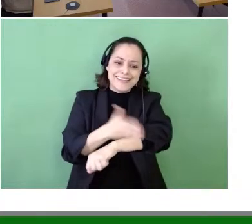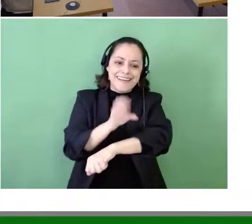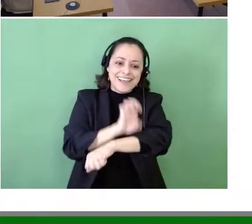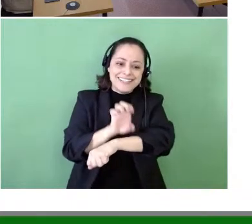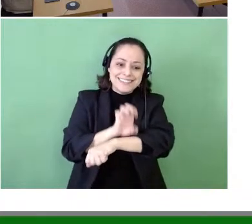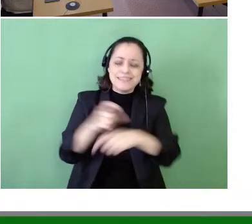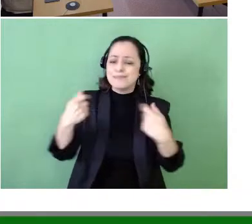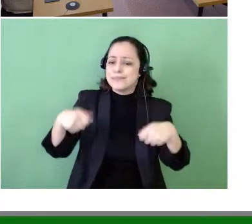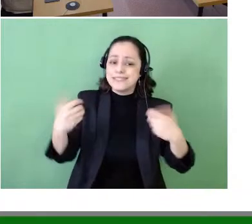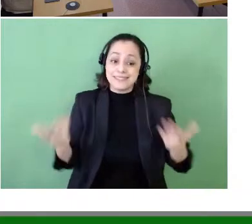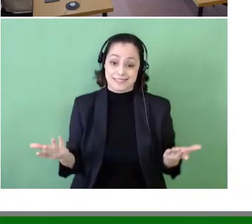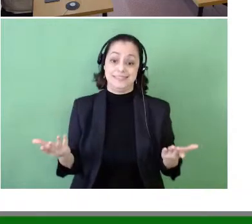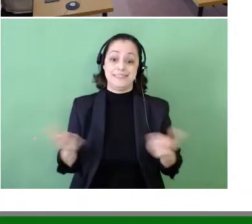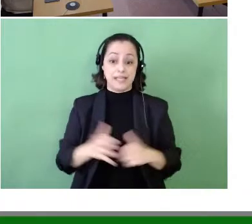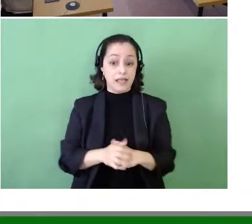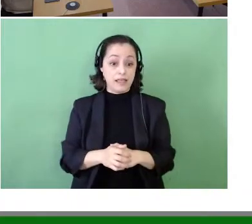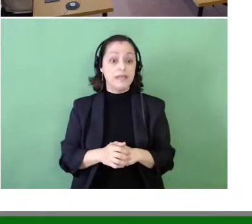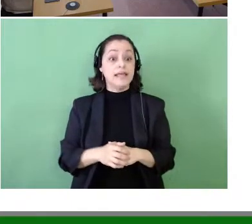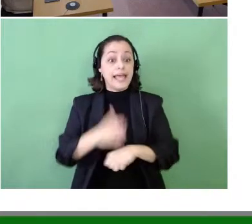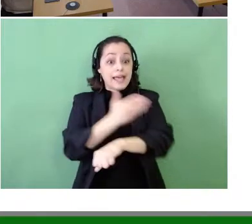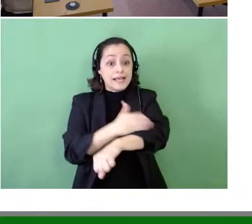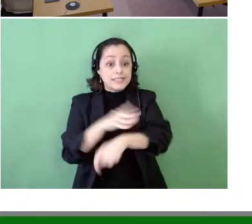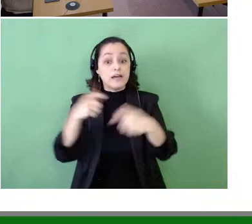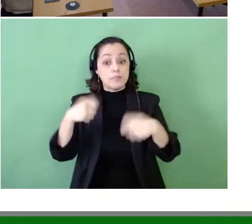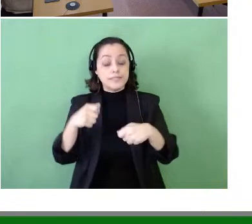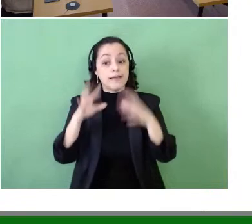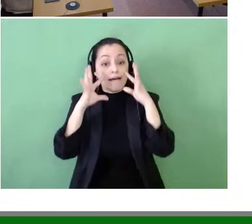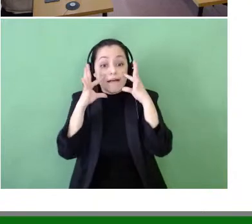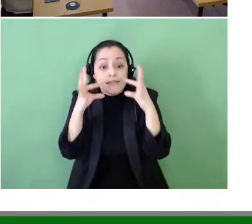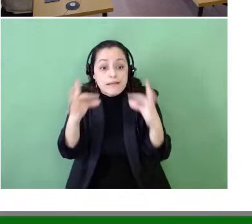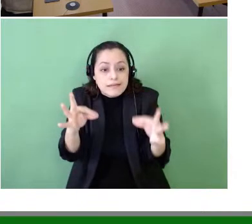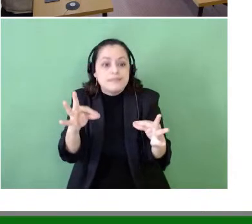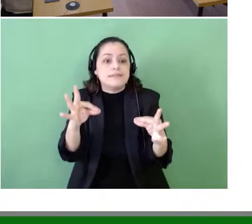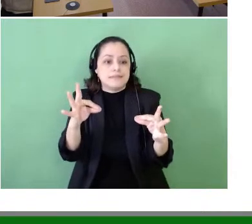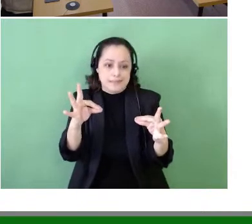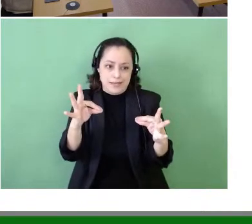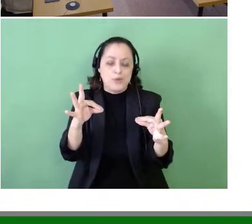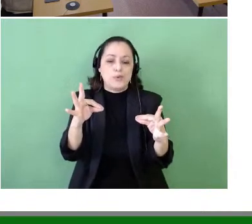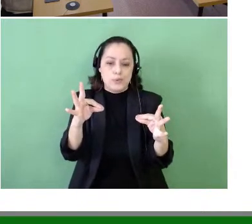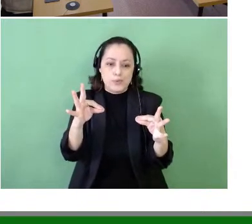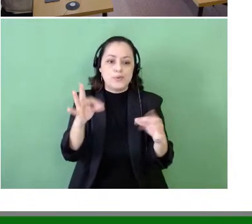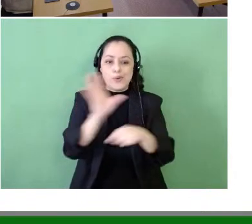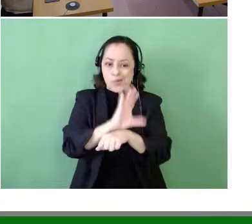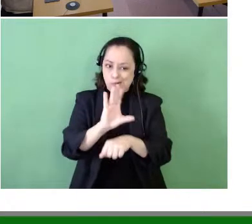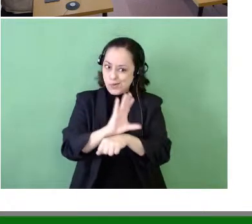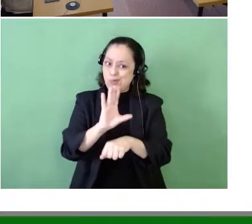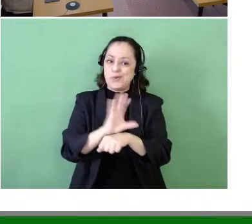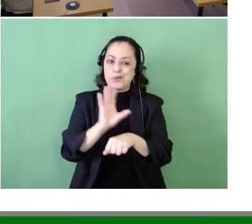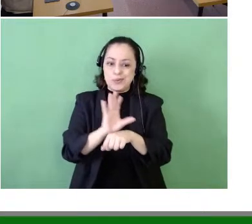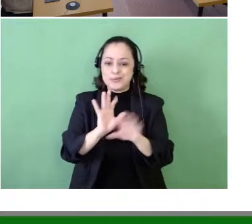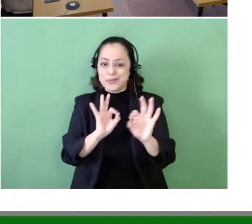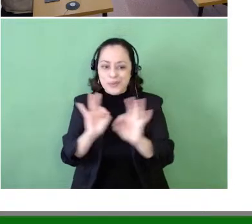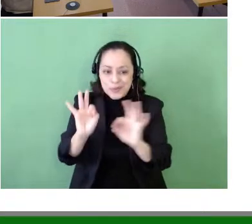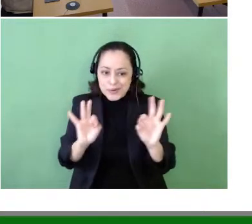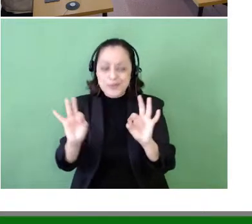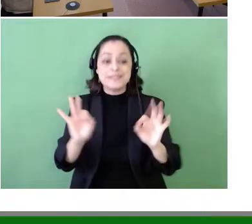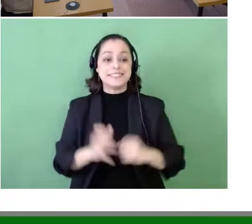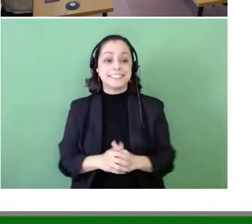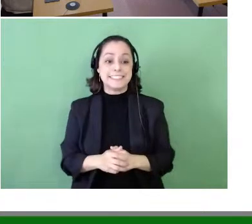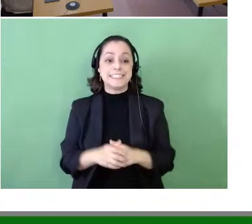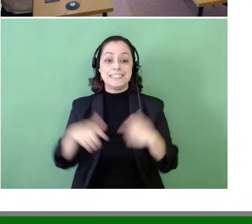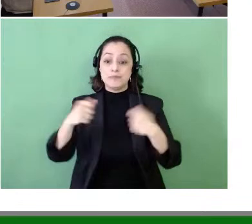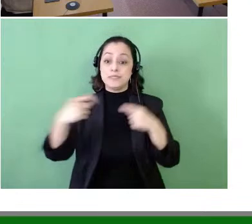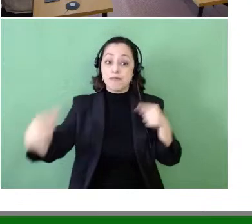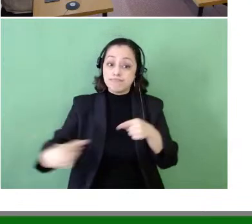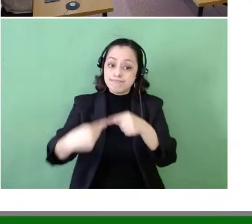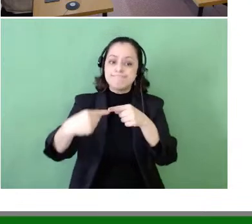esos estágios tengan una atención especial en los cursos y que estén de acuerdo con aquello que el mercado